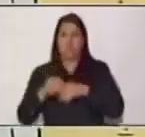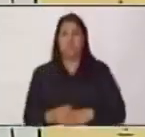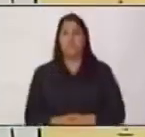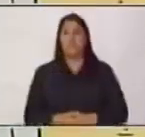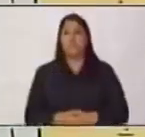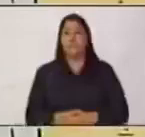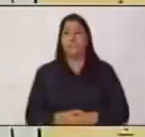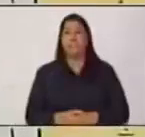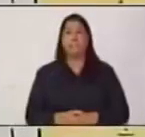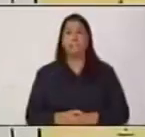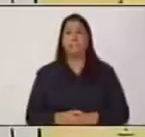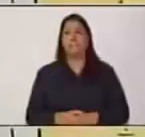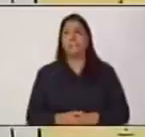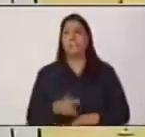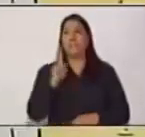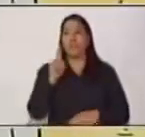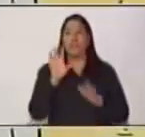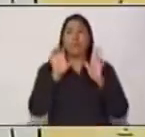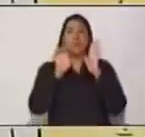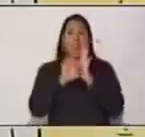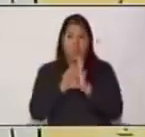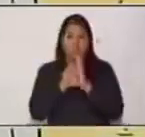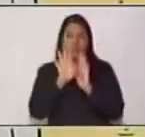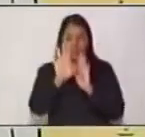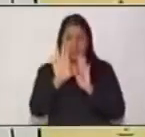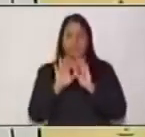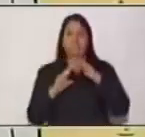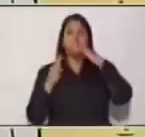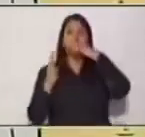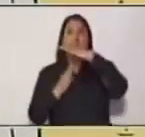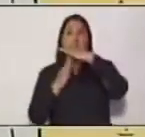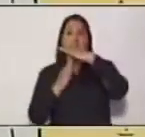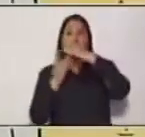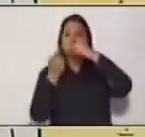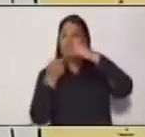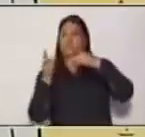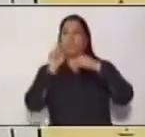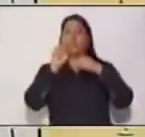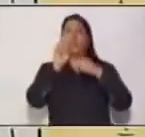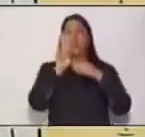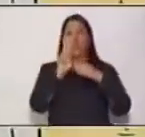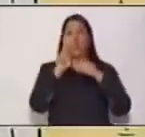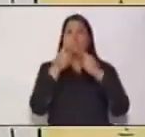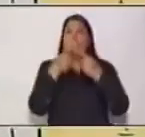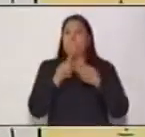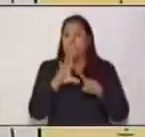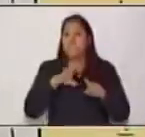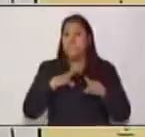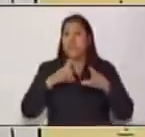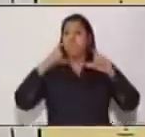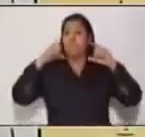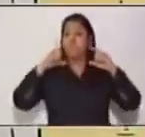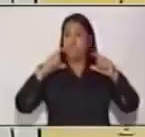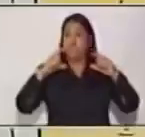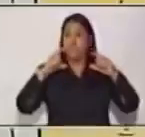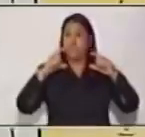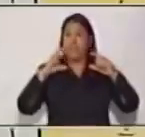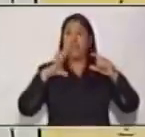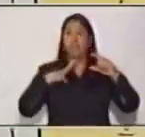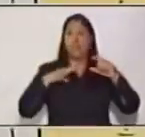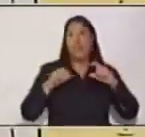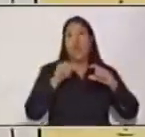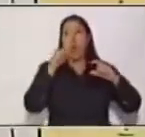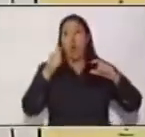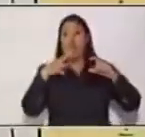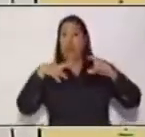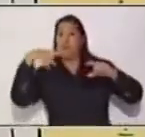un ejemplo en el que la base está al cuadrado, pero hay un paréntesis y hay otra potencia que le está